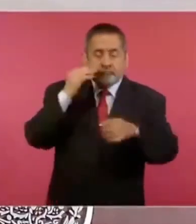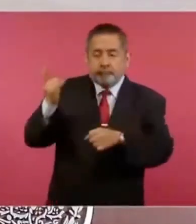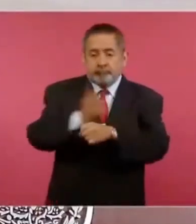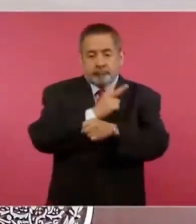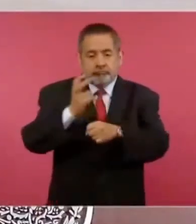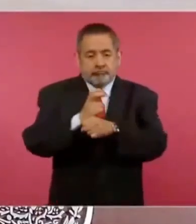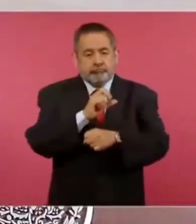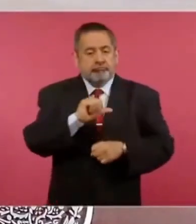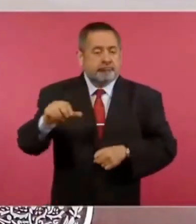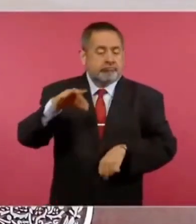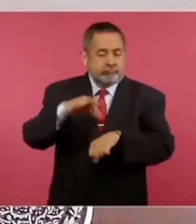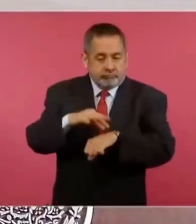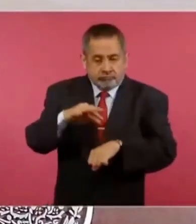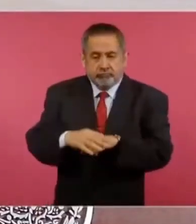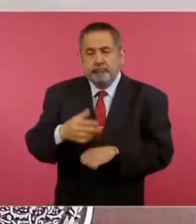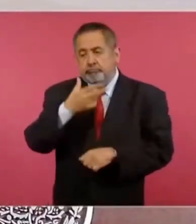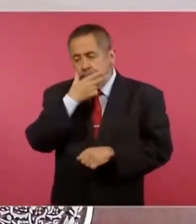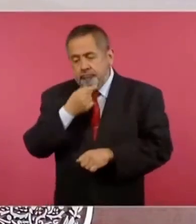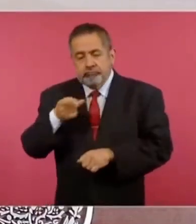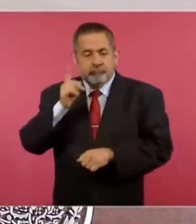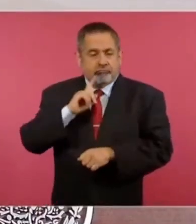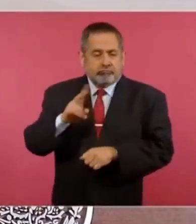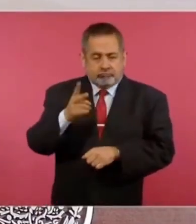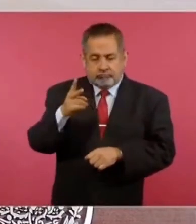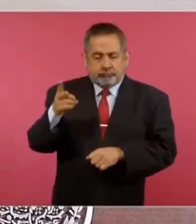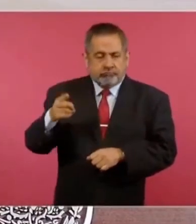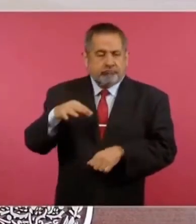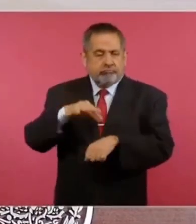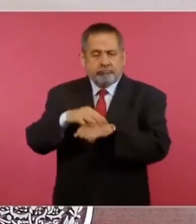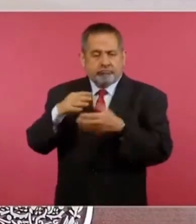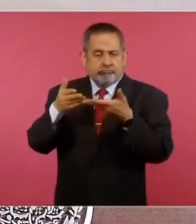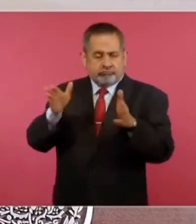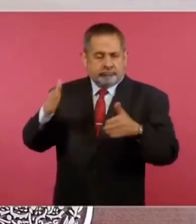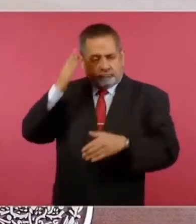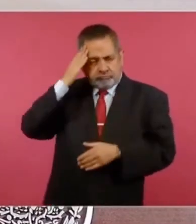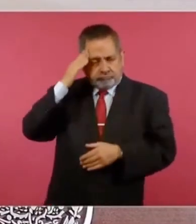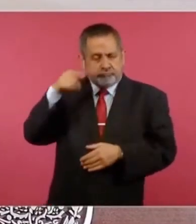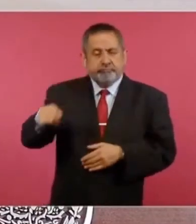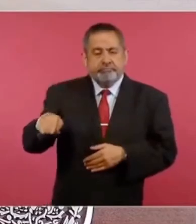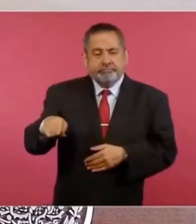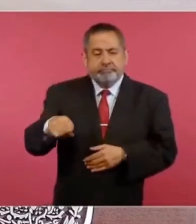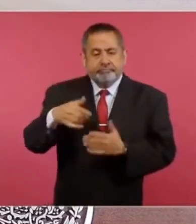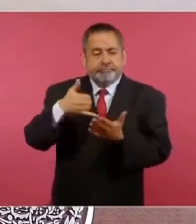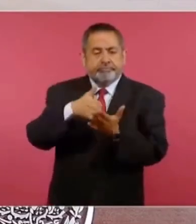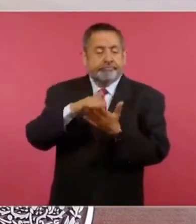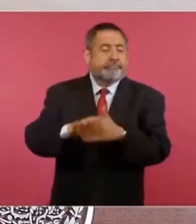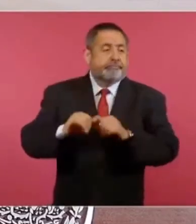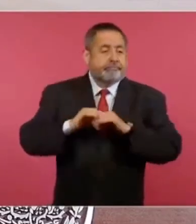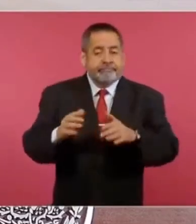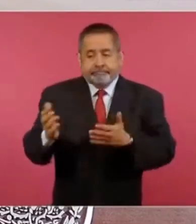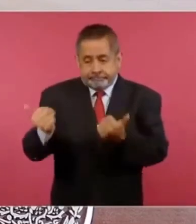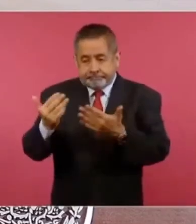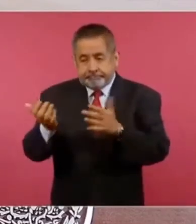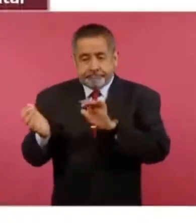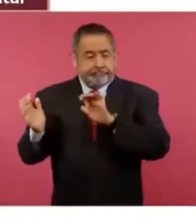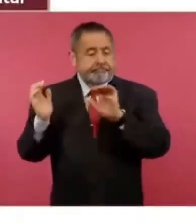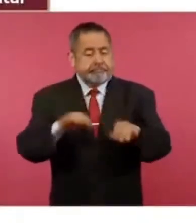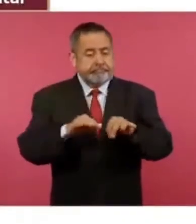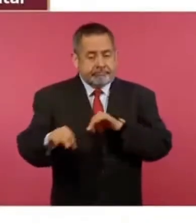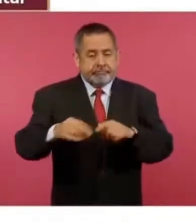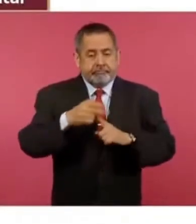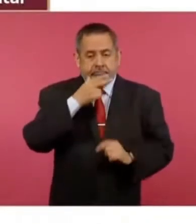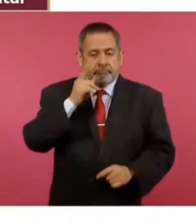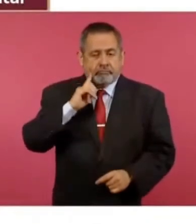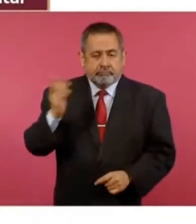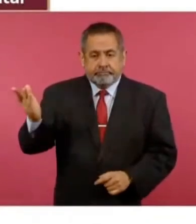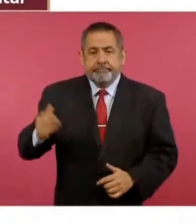para médicas y médicos generales. Se publicó esta convocatoria para que contratemos médicos generales, médicas